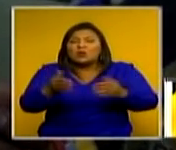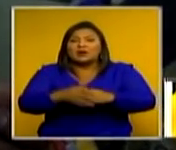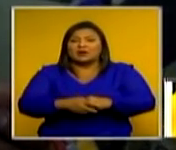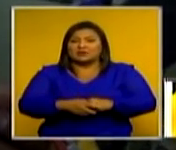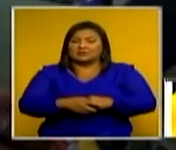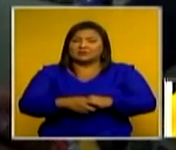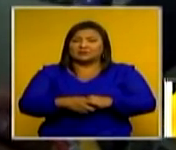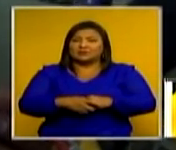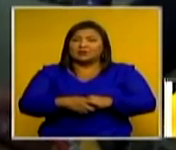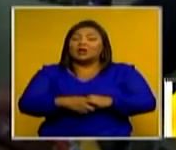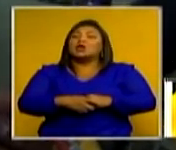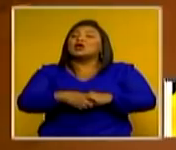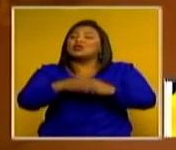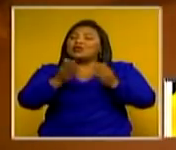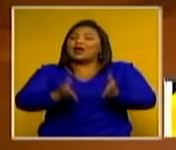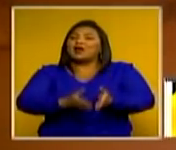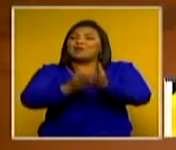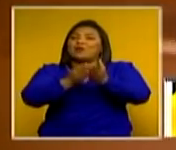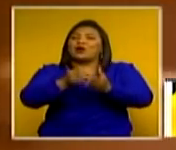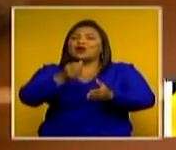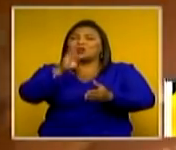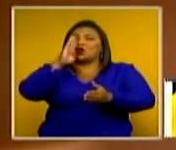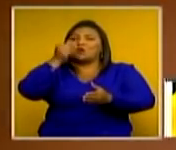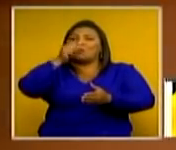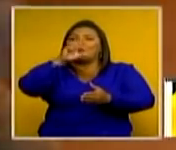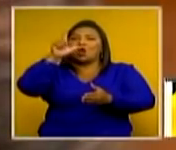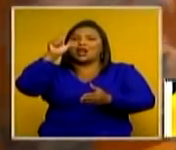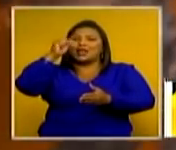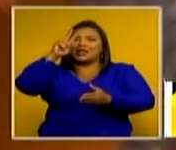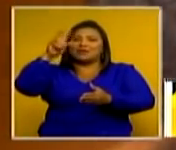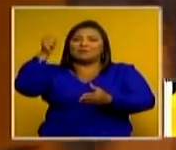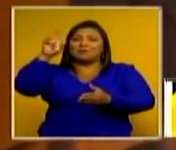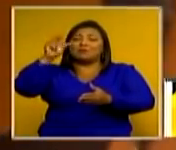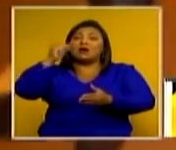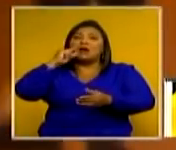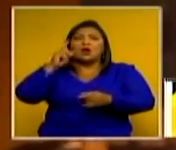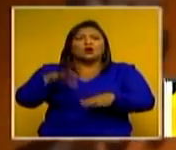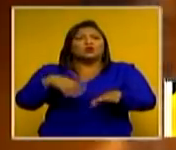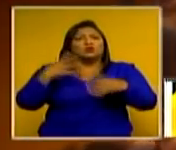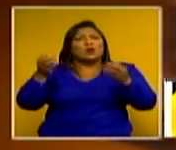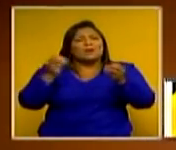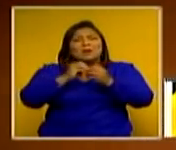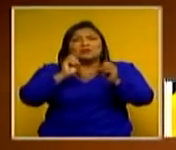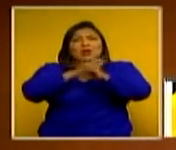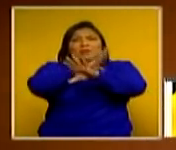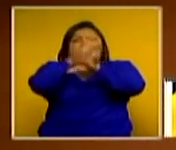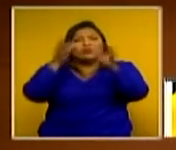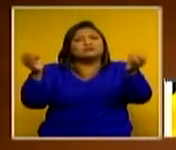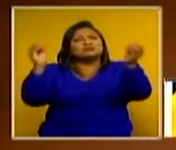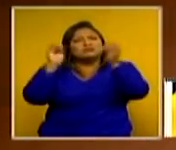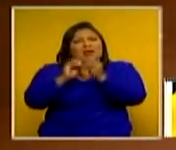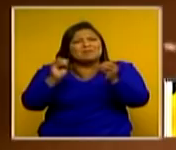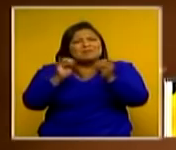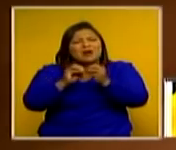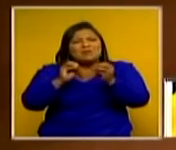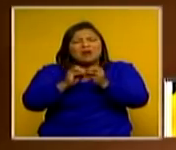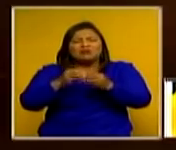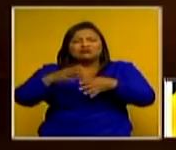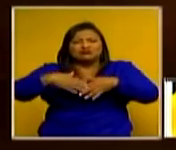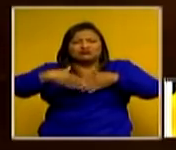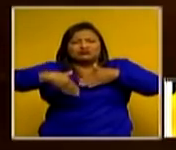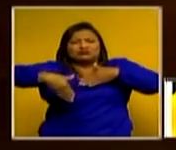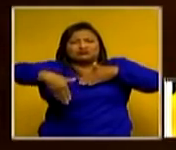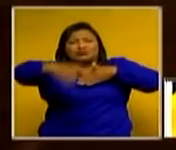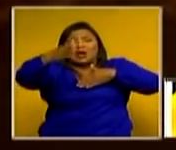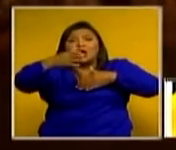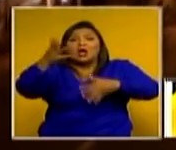puerto bolívar los ánimos subieron de tono en horas de la madrugada pues los desmanes alcanzaron varias cuadras cercanas